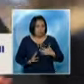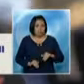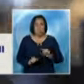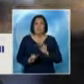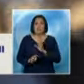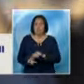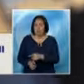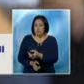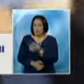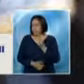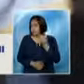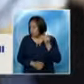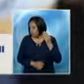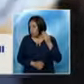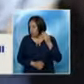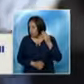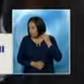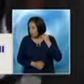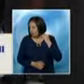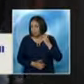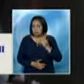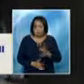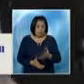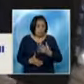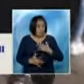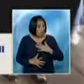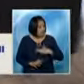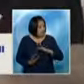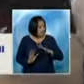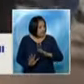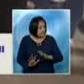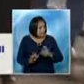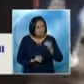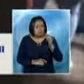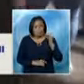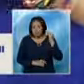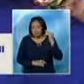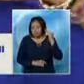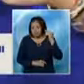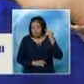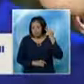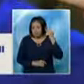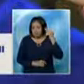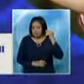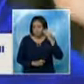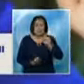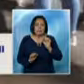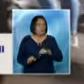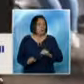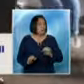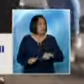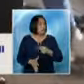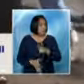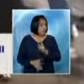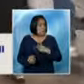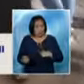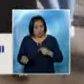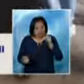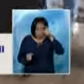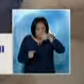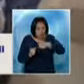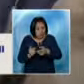Despacito, quiero respirar tu cuello despacito. Deja que te diga cosas al oído para que te acuerdes si no estás